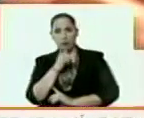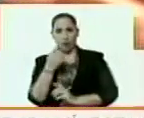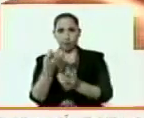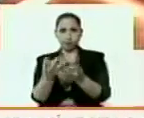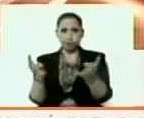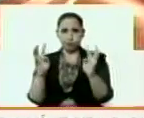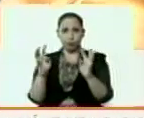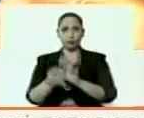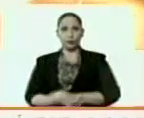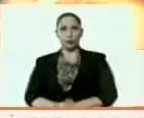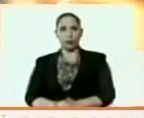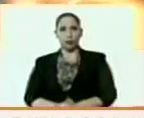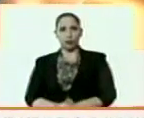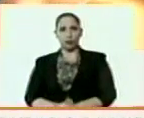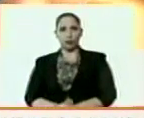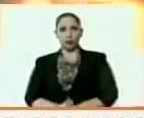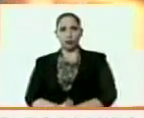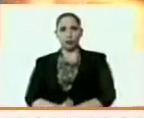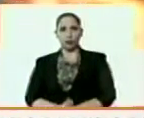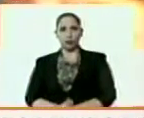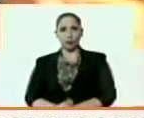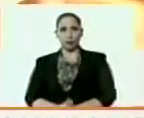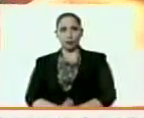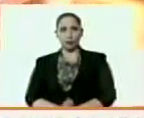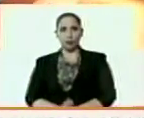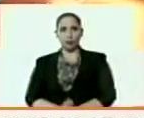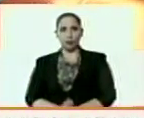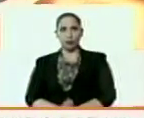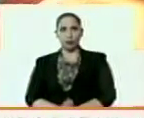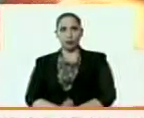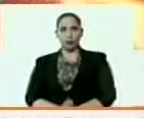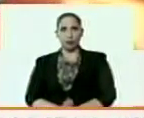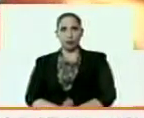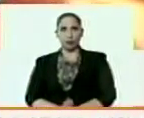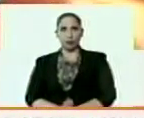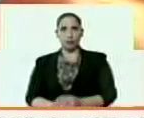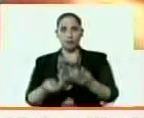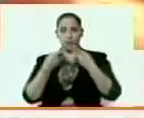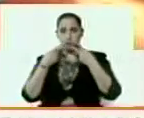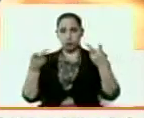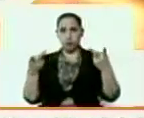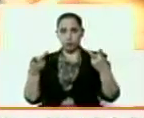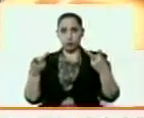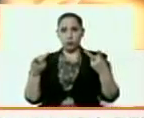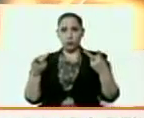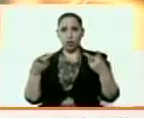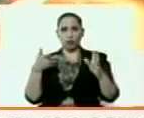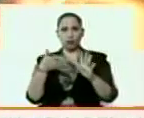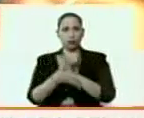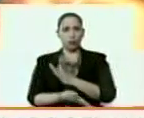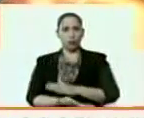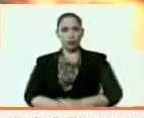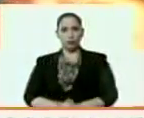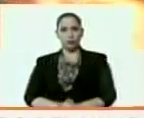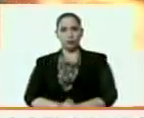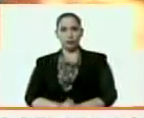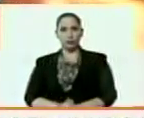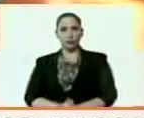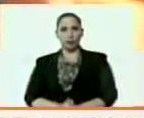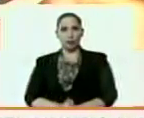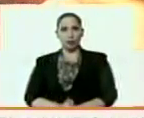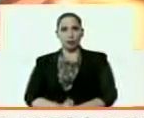segundo, algunos incluso salvaron su voto de manera muy pública, con respecto a la